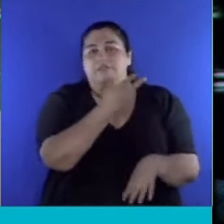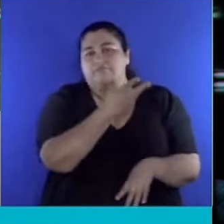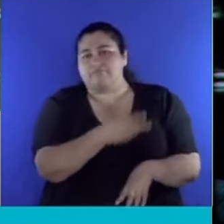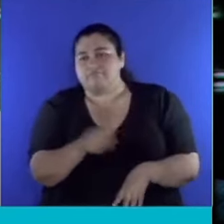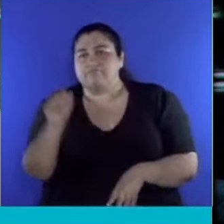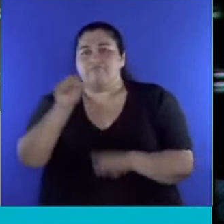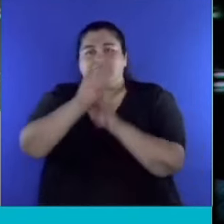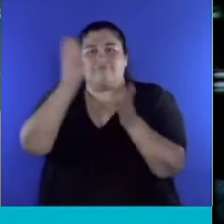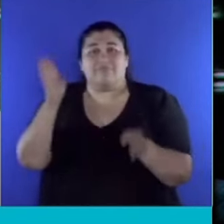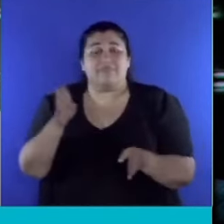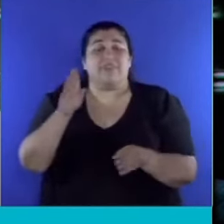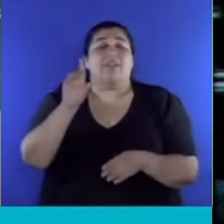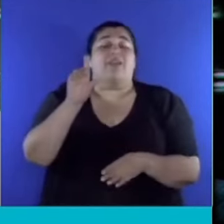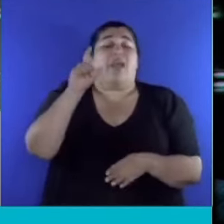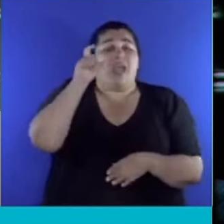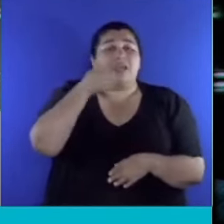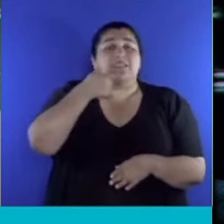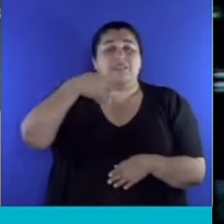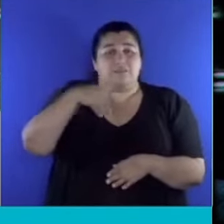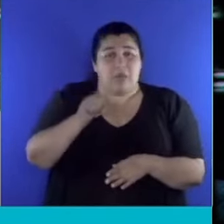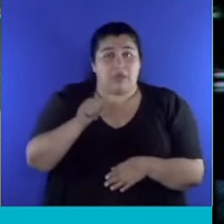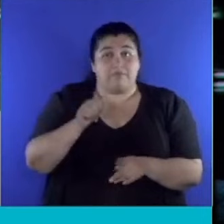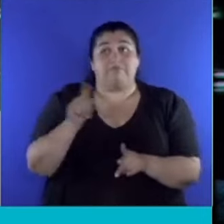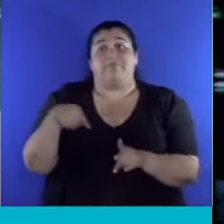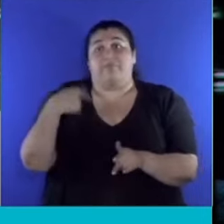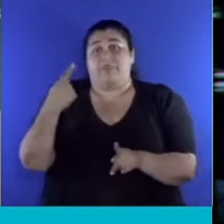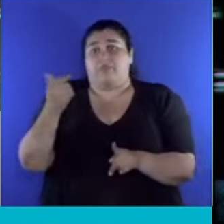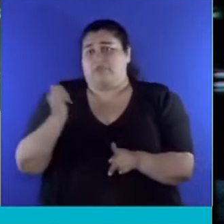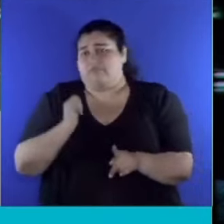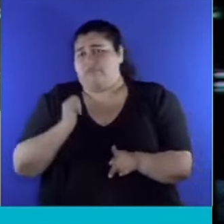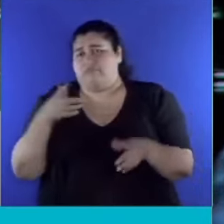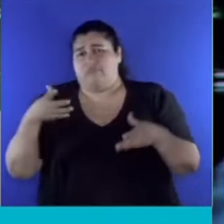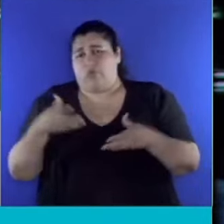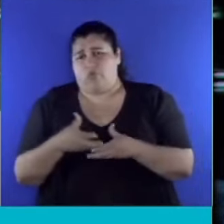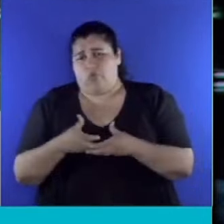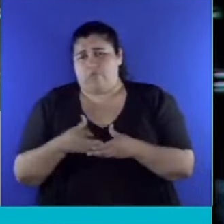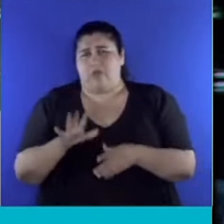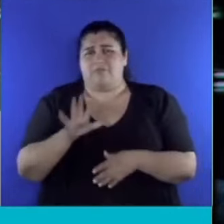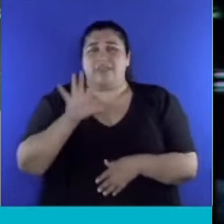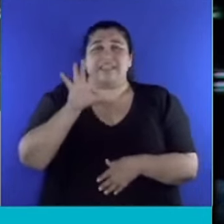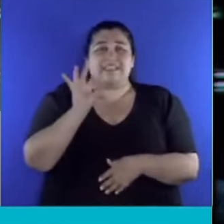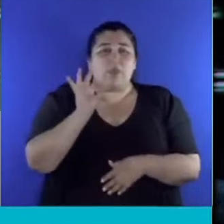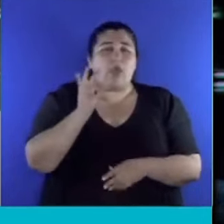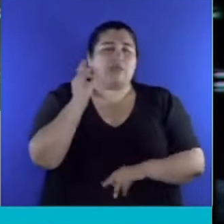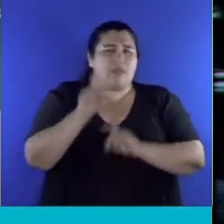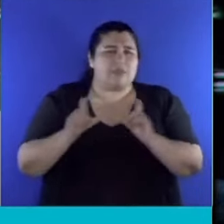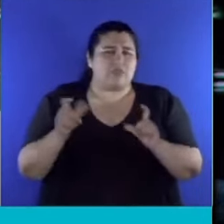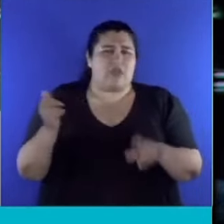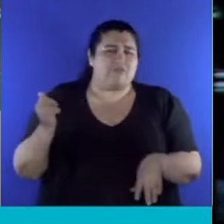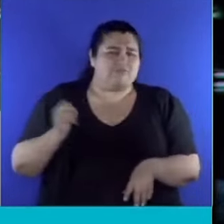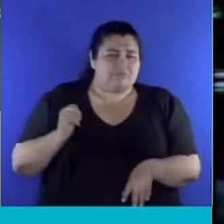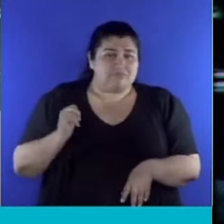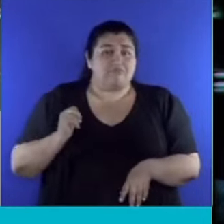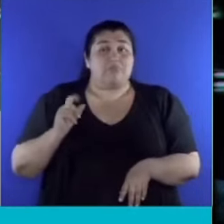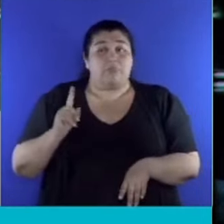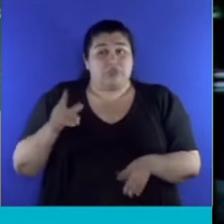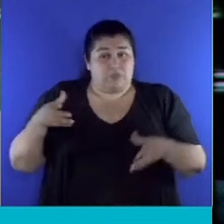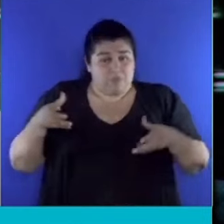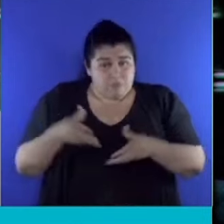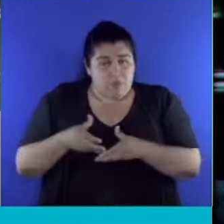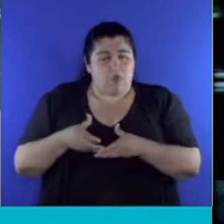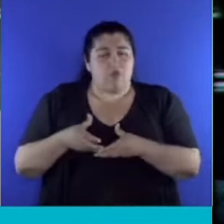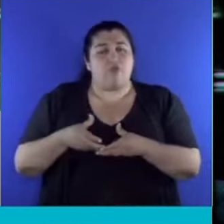esma y fueron a su casa una un grupo de más de 50 oficiales de la armada